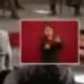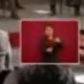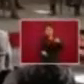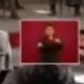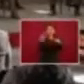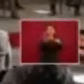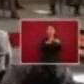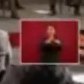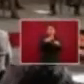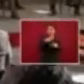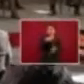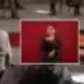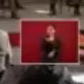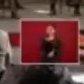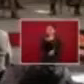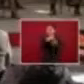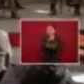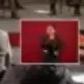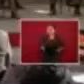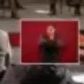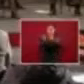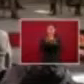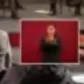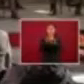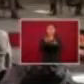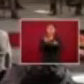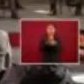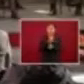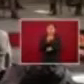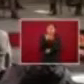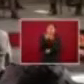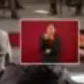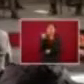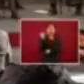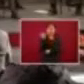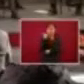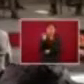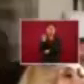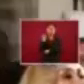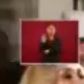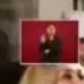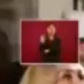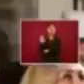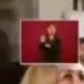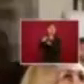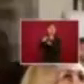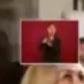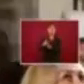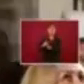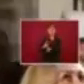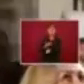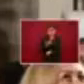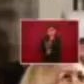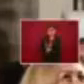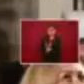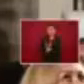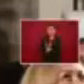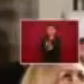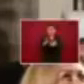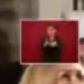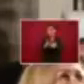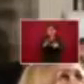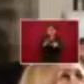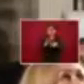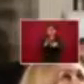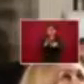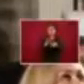es un argumento que creo que no había dado antes, pero se ve en la necesidad de justificar. Y